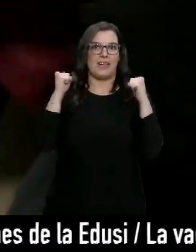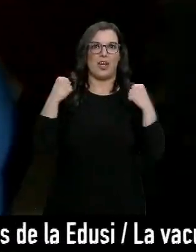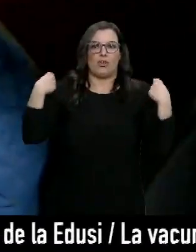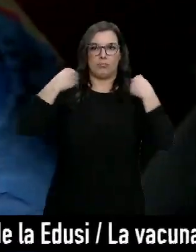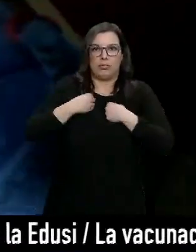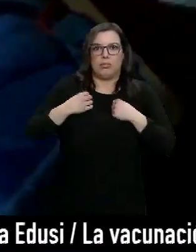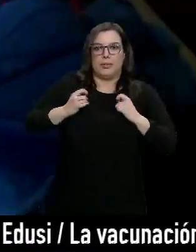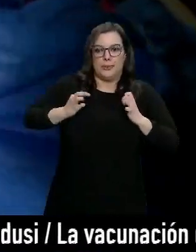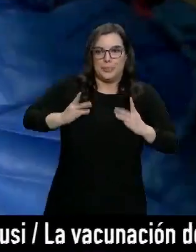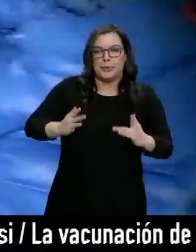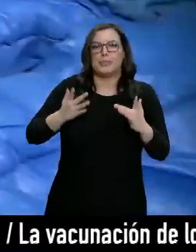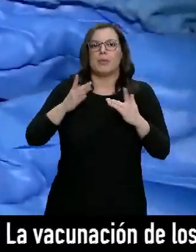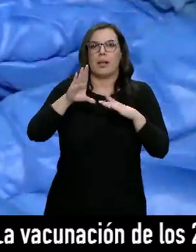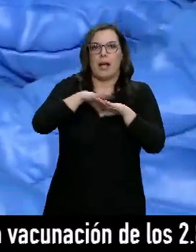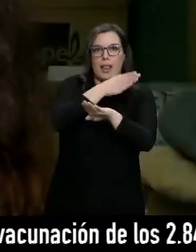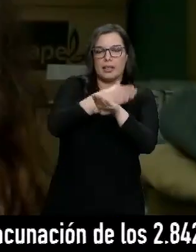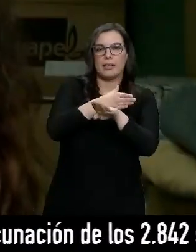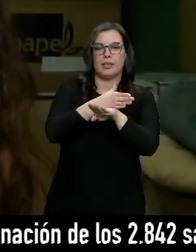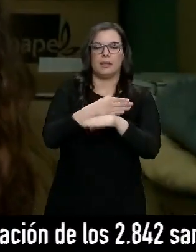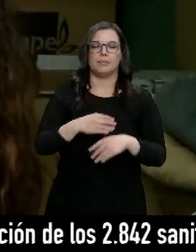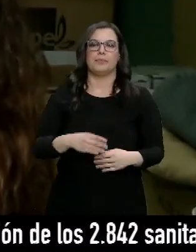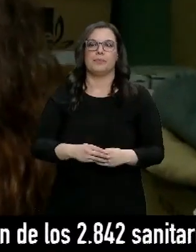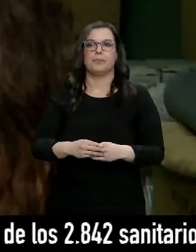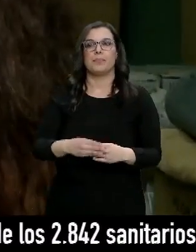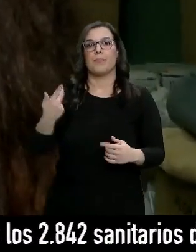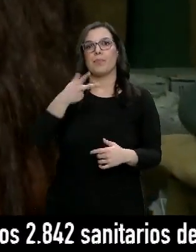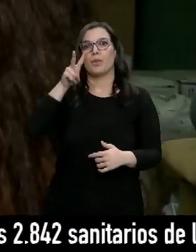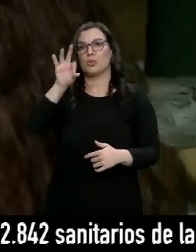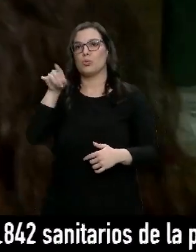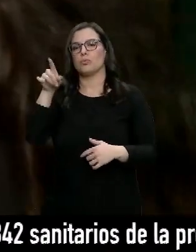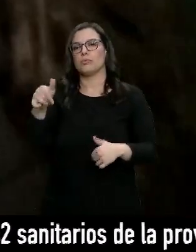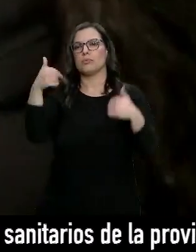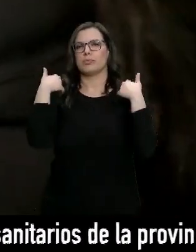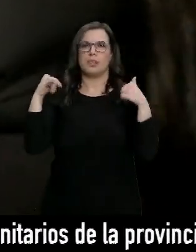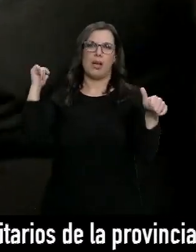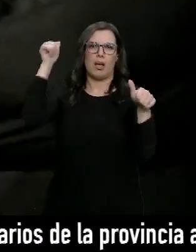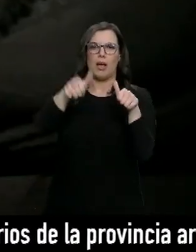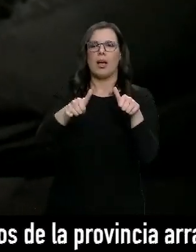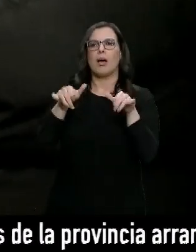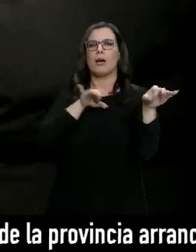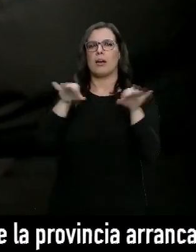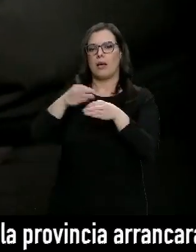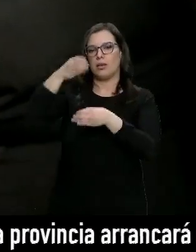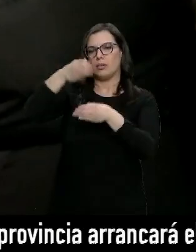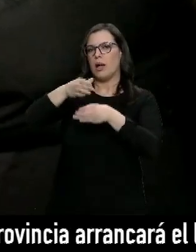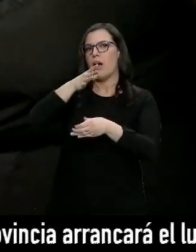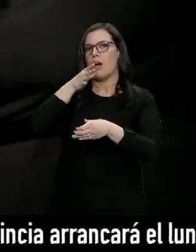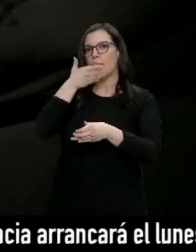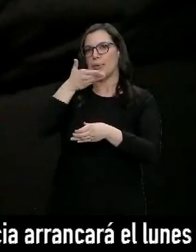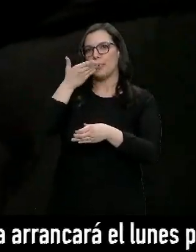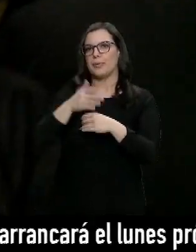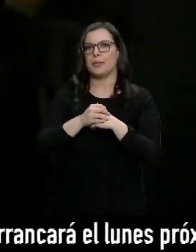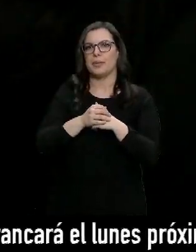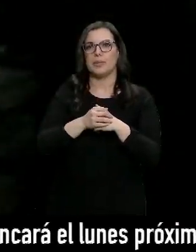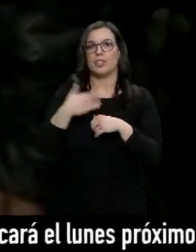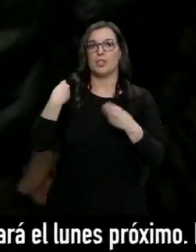polares, calcetines y ropa de abrigo. Y Chus lleva años encargándose de traer termos con agua caliente. Vivo